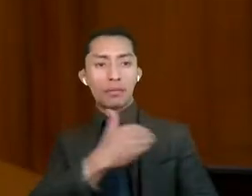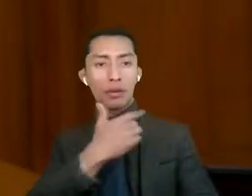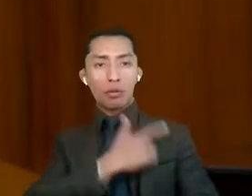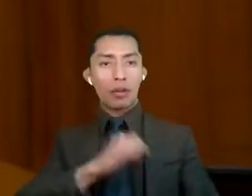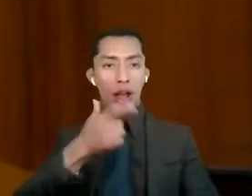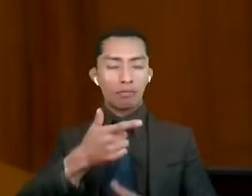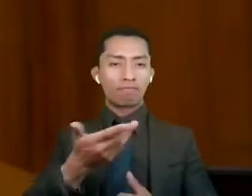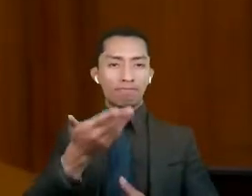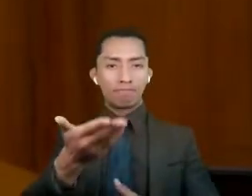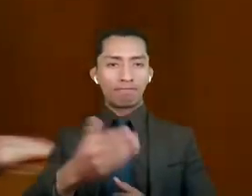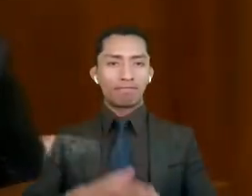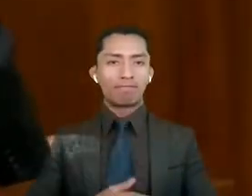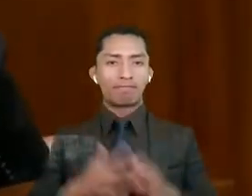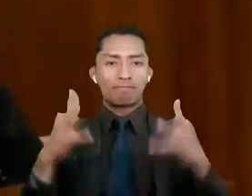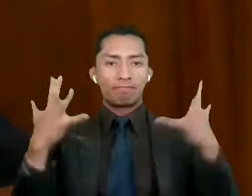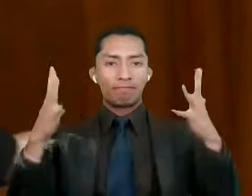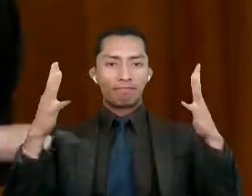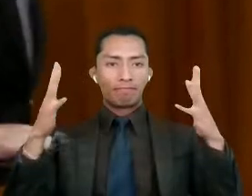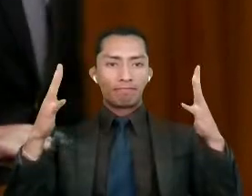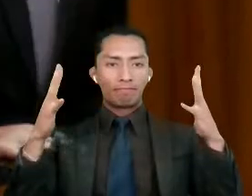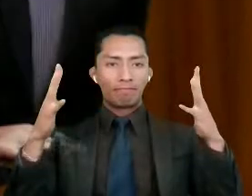órdenes.